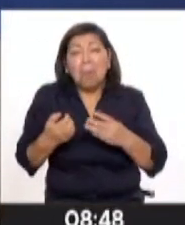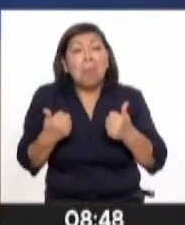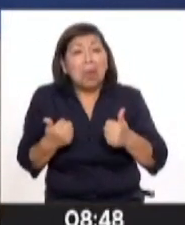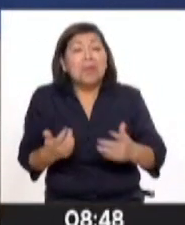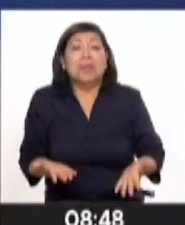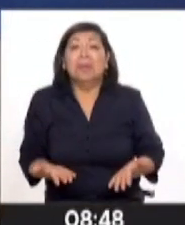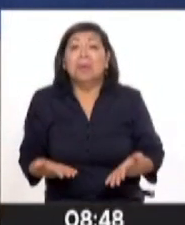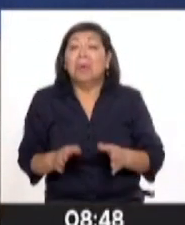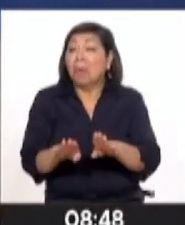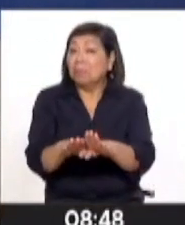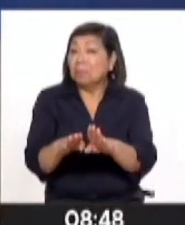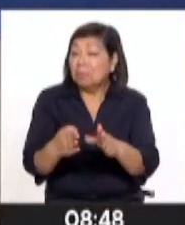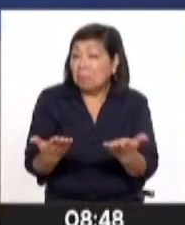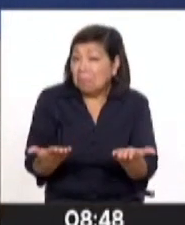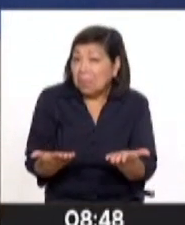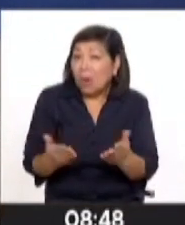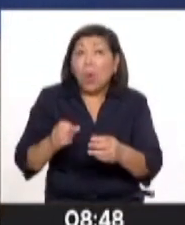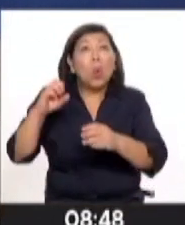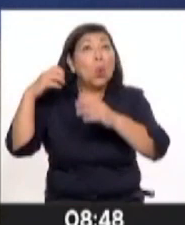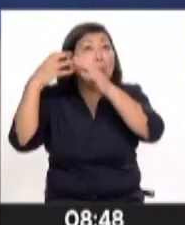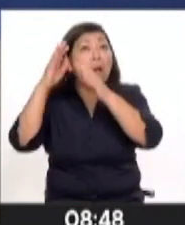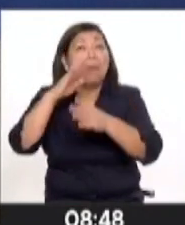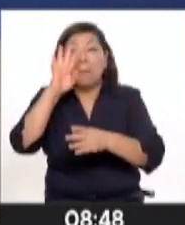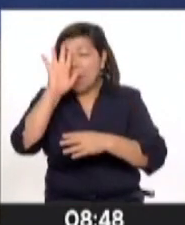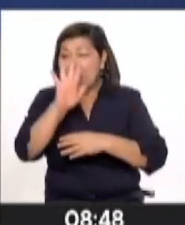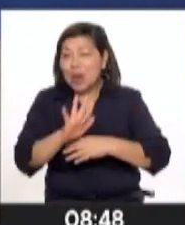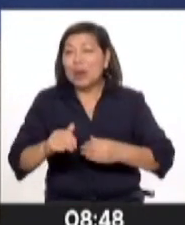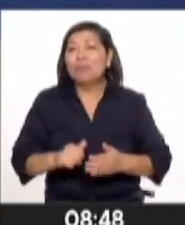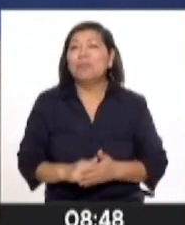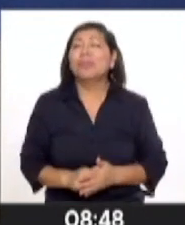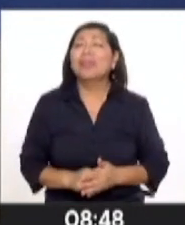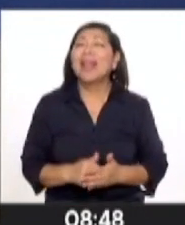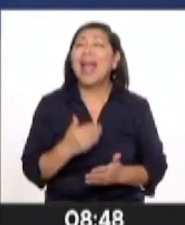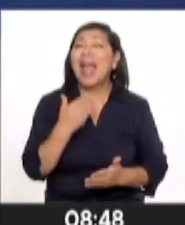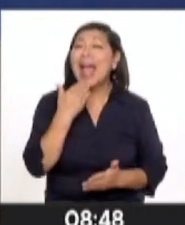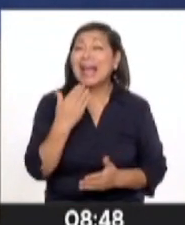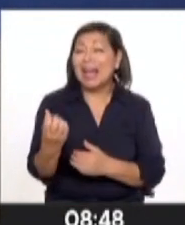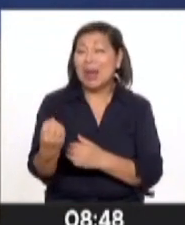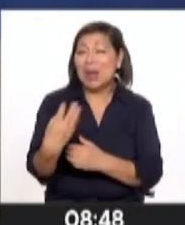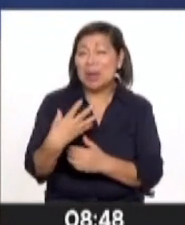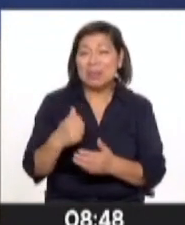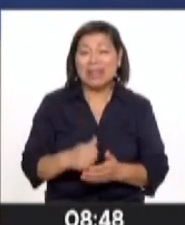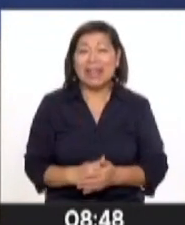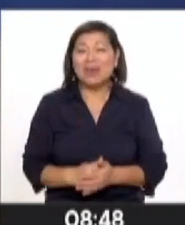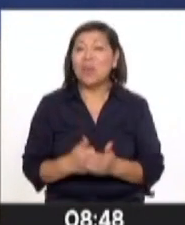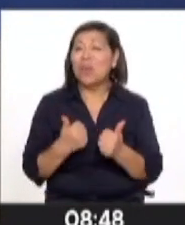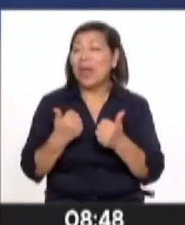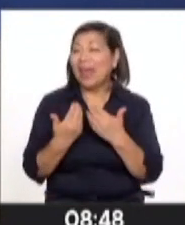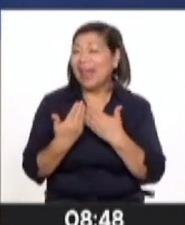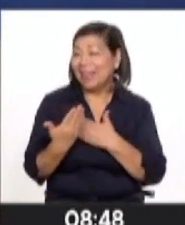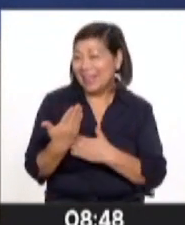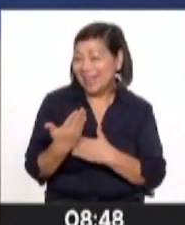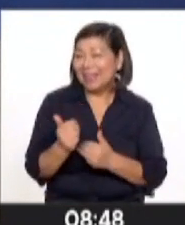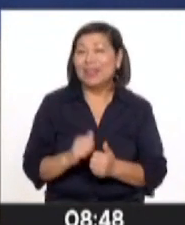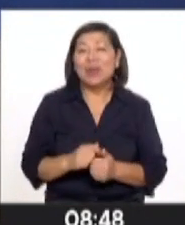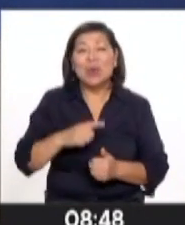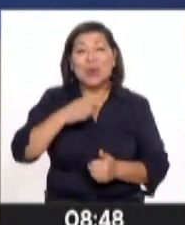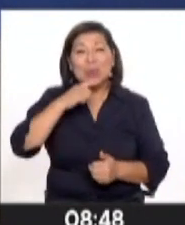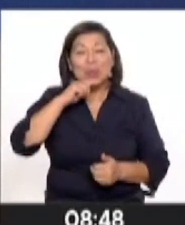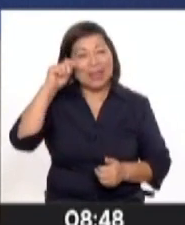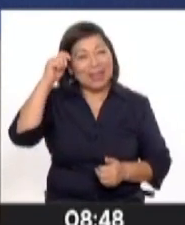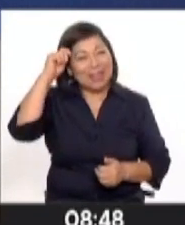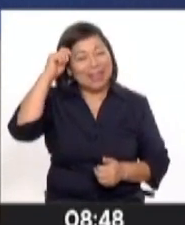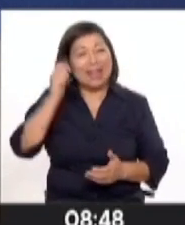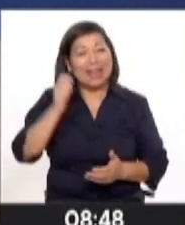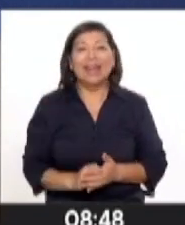tiempo, cobertura nubosa, incluso cielo despejado a nivel nacional. Muy bien. Ingeniera, muchísimas gracias por haber estado con nosotros. Que tenga buen día. Hemos conversado con la ingeniera Kelita